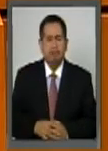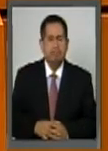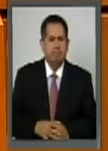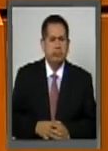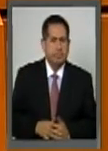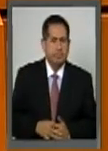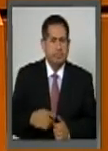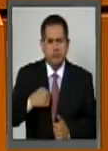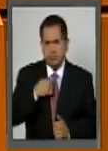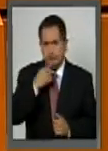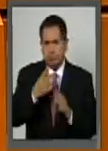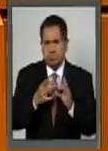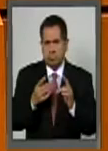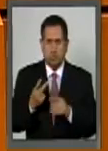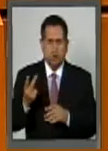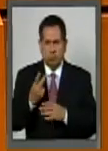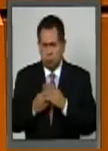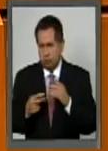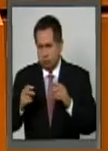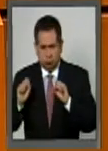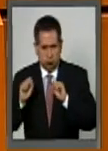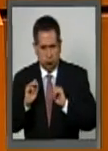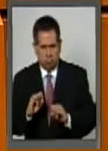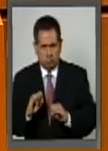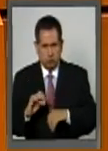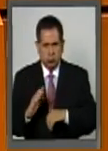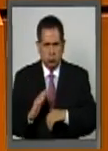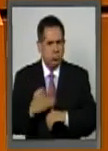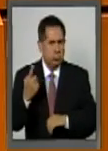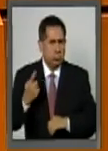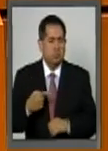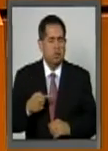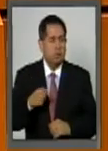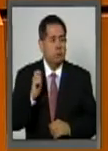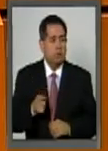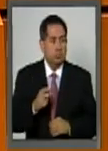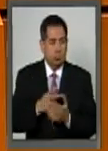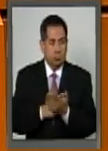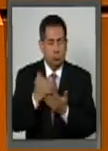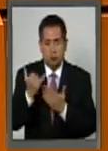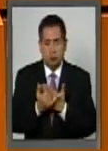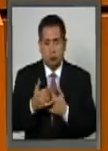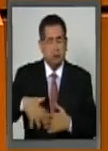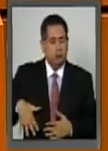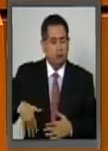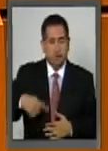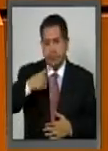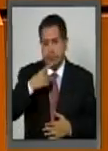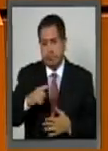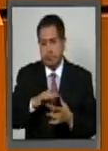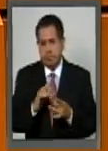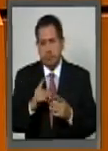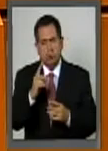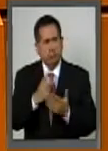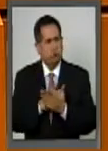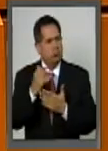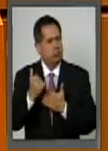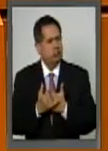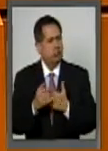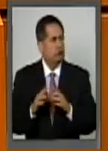Quiero decir que lo hicimos así porque se trata de un proyecto, como aquí se ha planteado, un